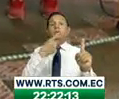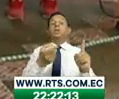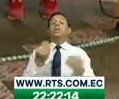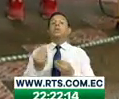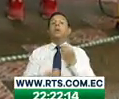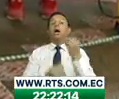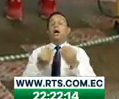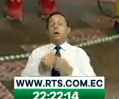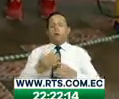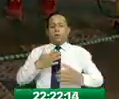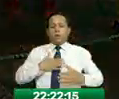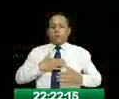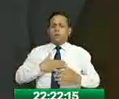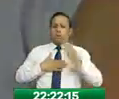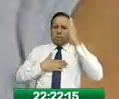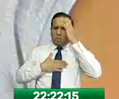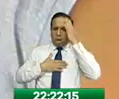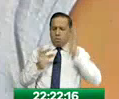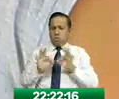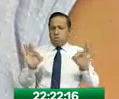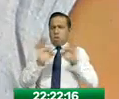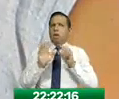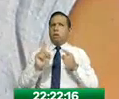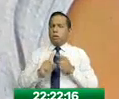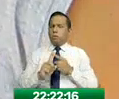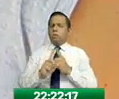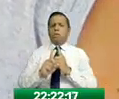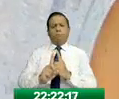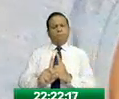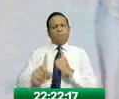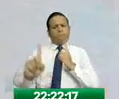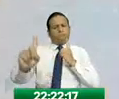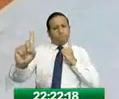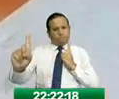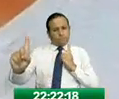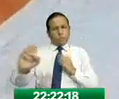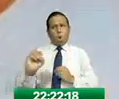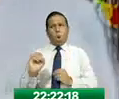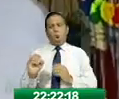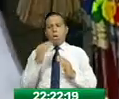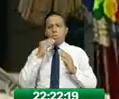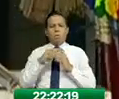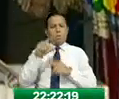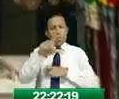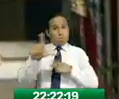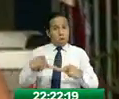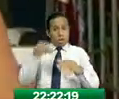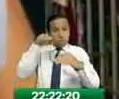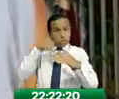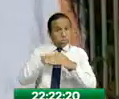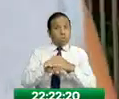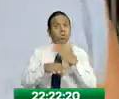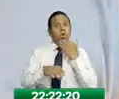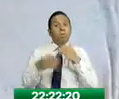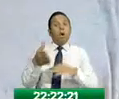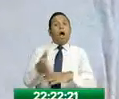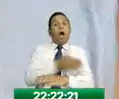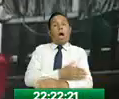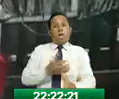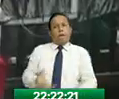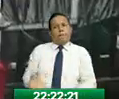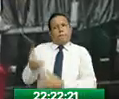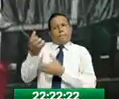cuerdas. Se mantiene la distancia y para ingreso al local tenemos la bomba para